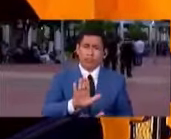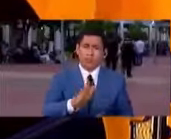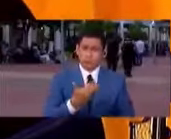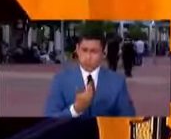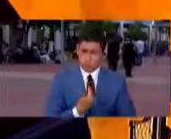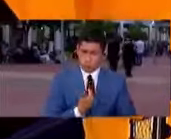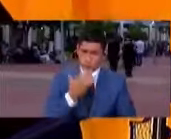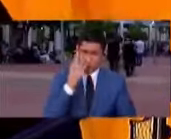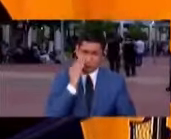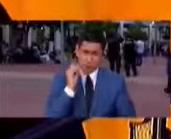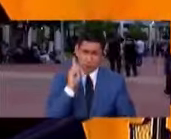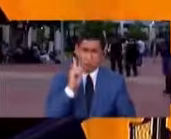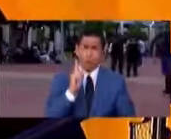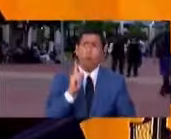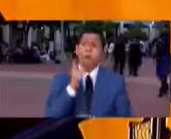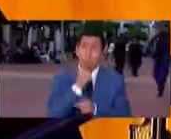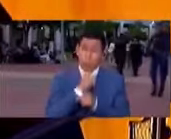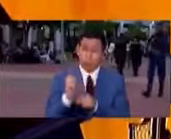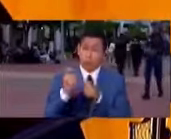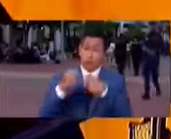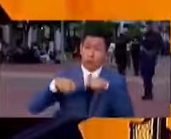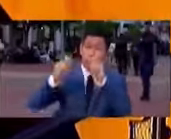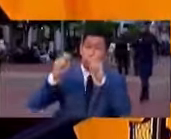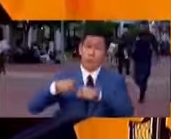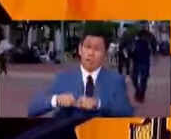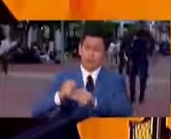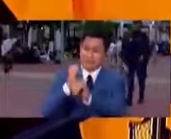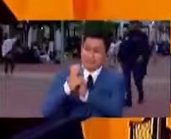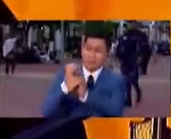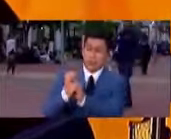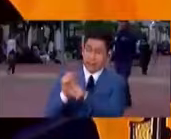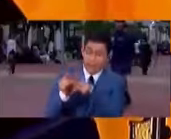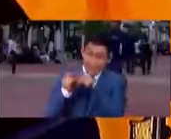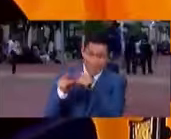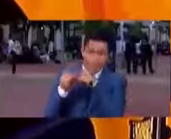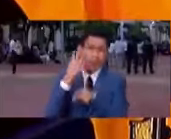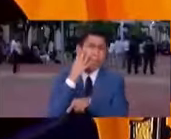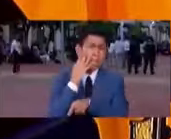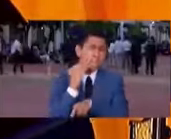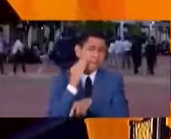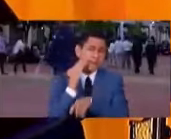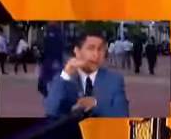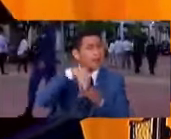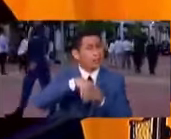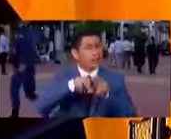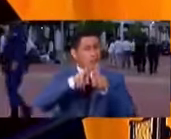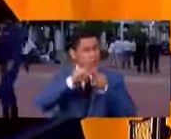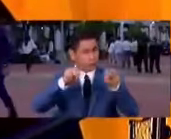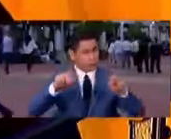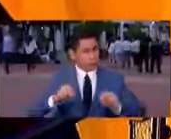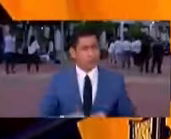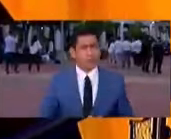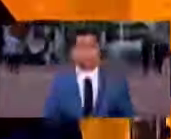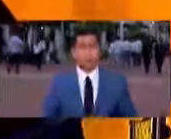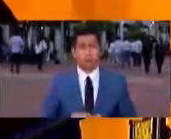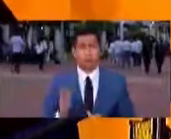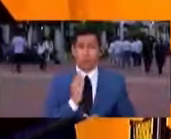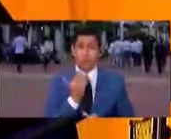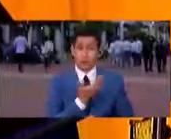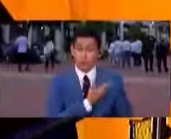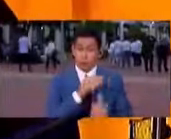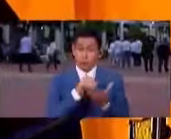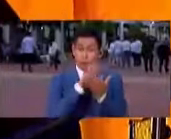todos. Nuestros convenios son con la gente, instituciones que saben cómo hacer las cosas. Nuestro proyecto